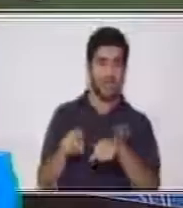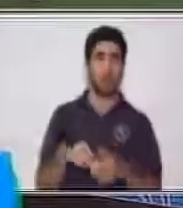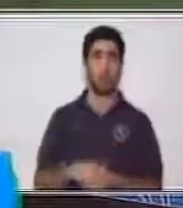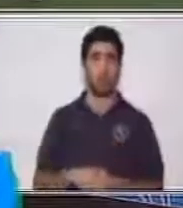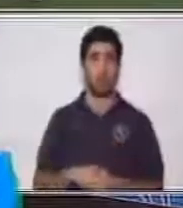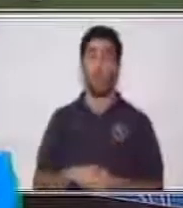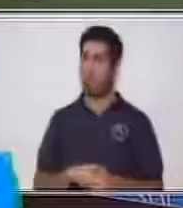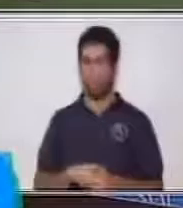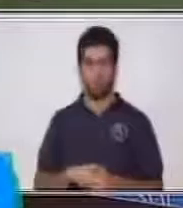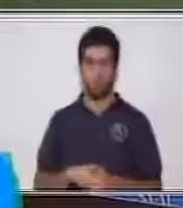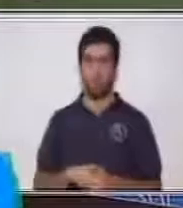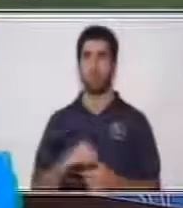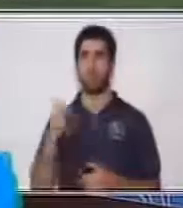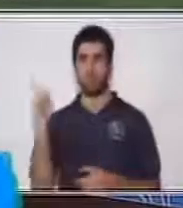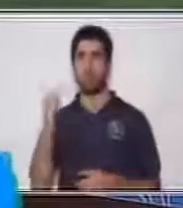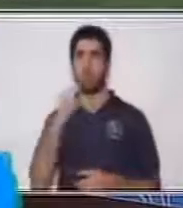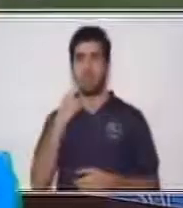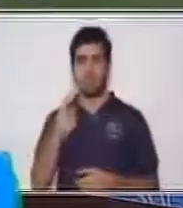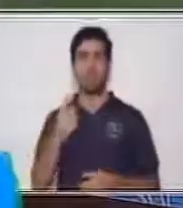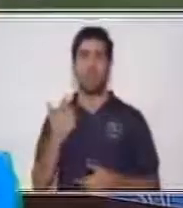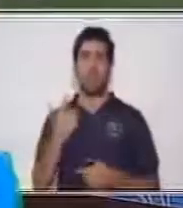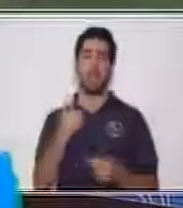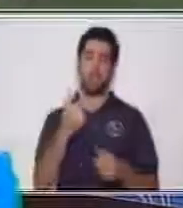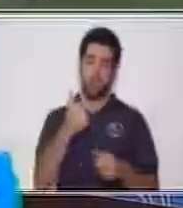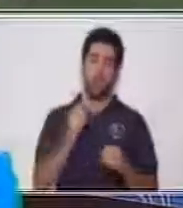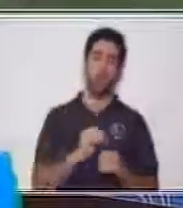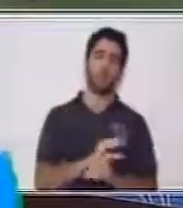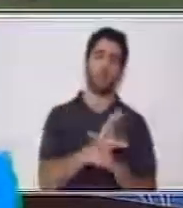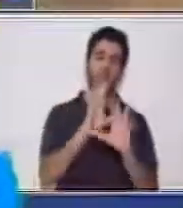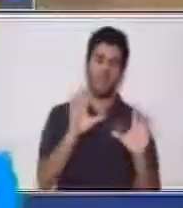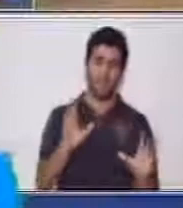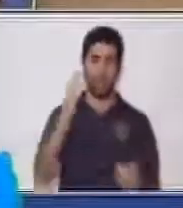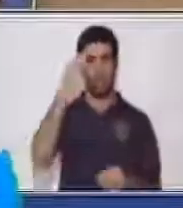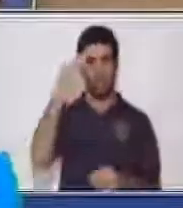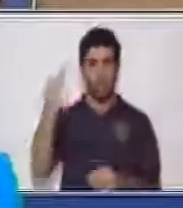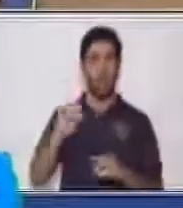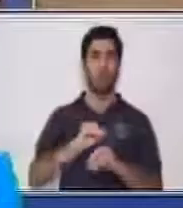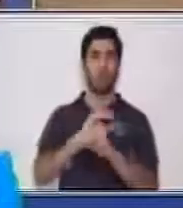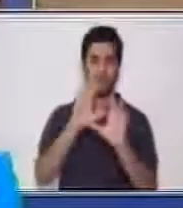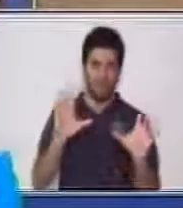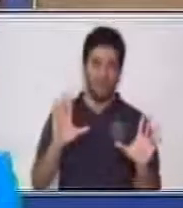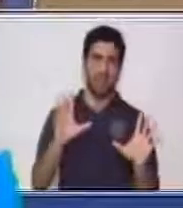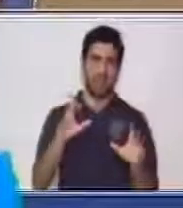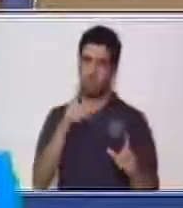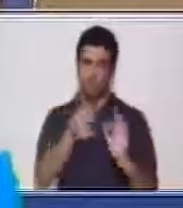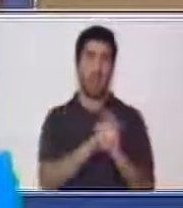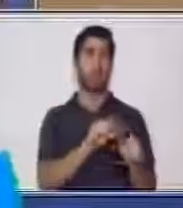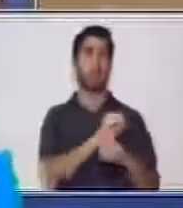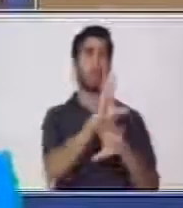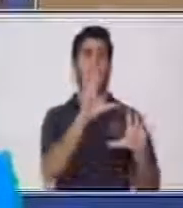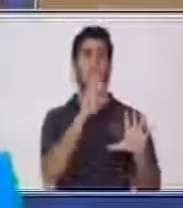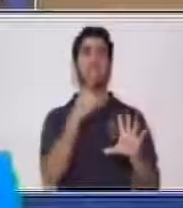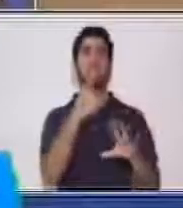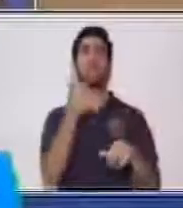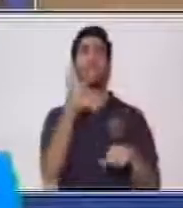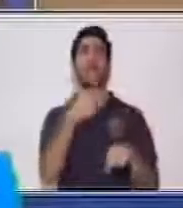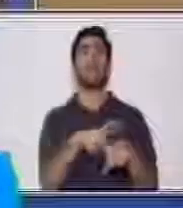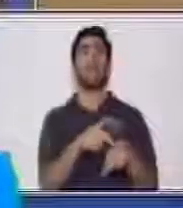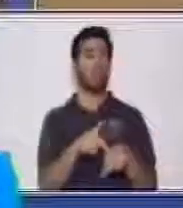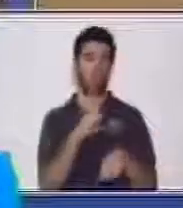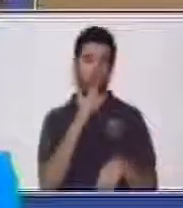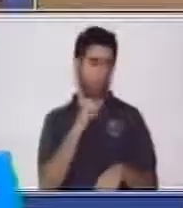que no? Nos dice buenos días, muy bien, nos dicen buenos días,